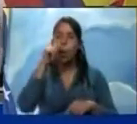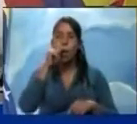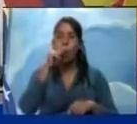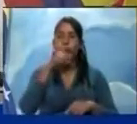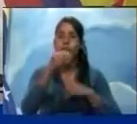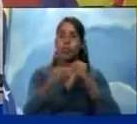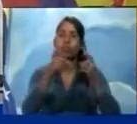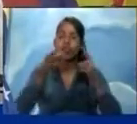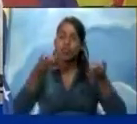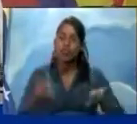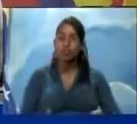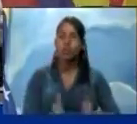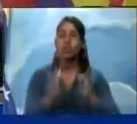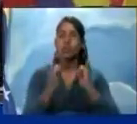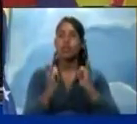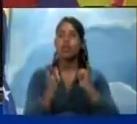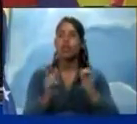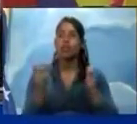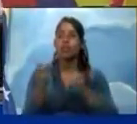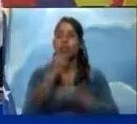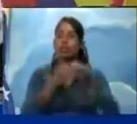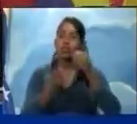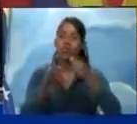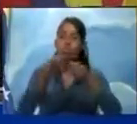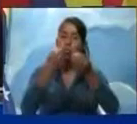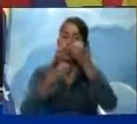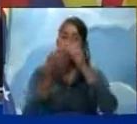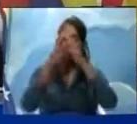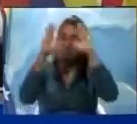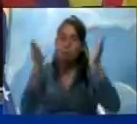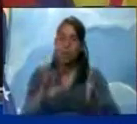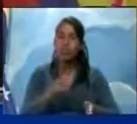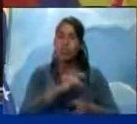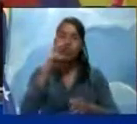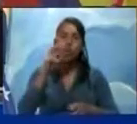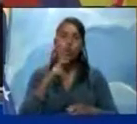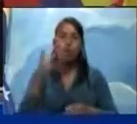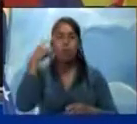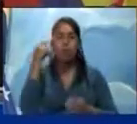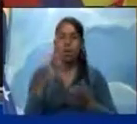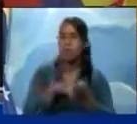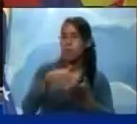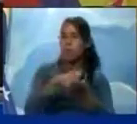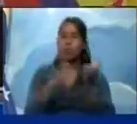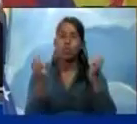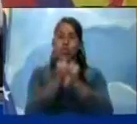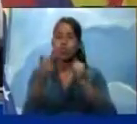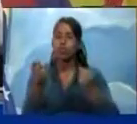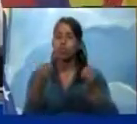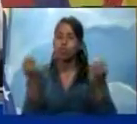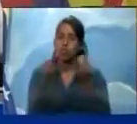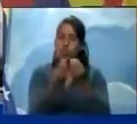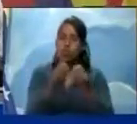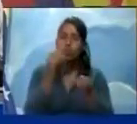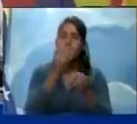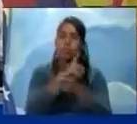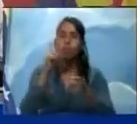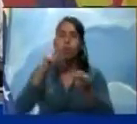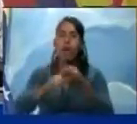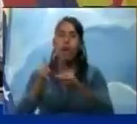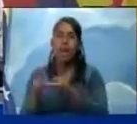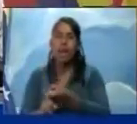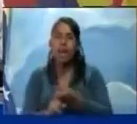lo hizo su hijo Belsasar. Cogió los vasos para beber, para emborracharse con las concubinas, con